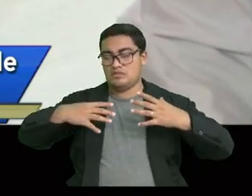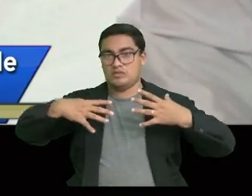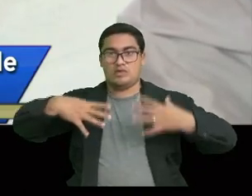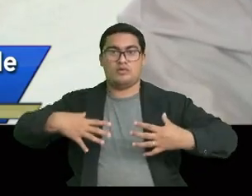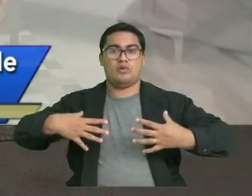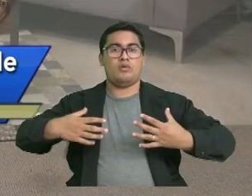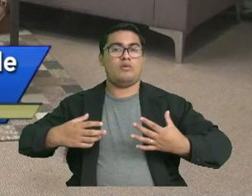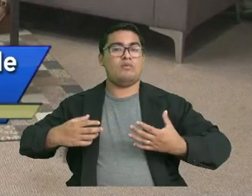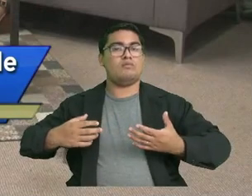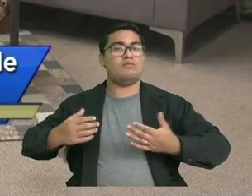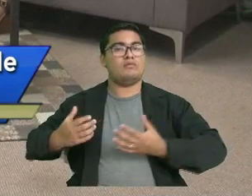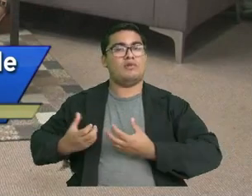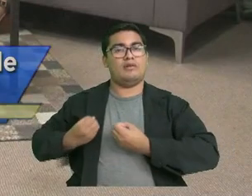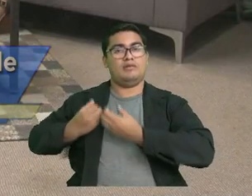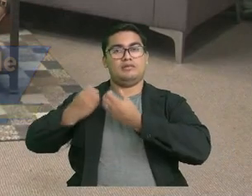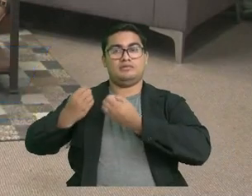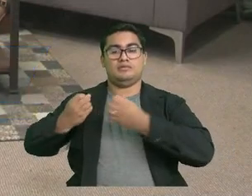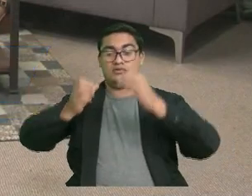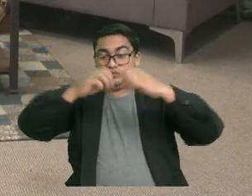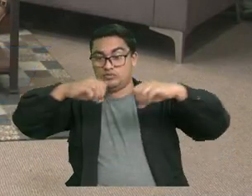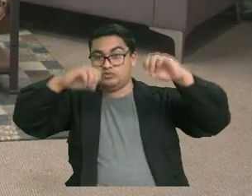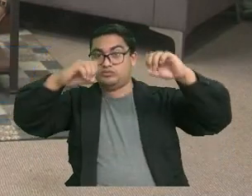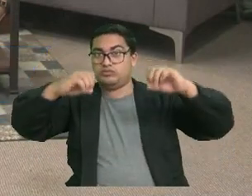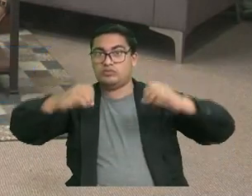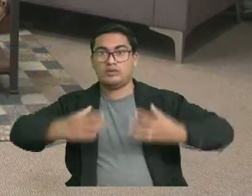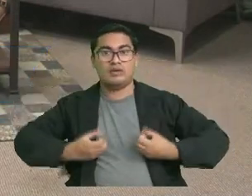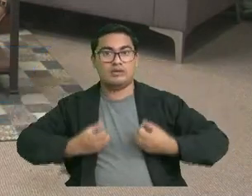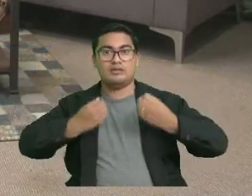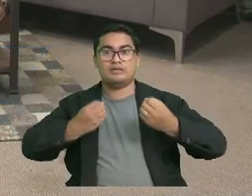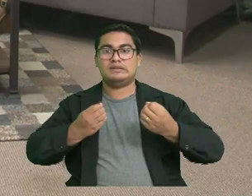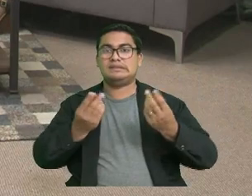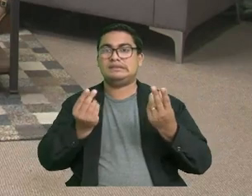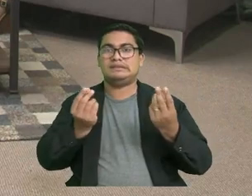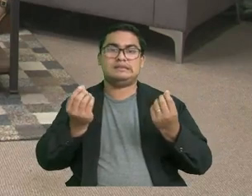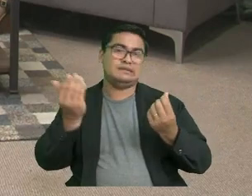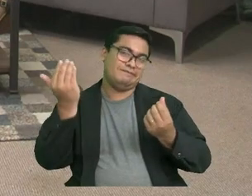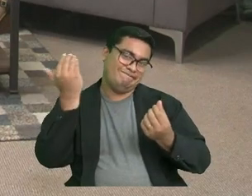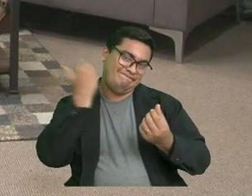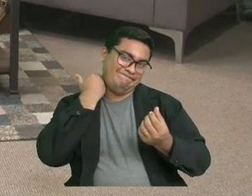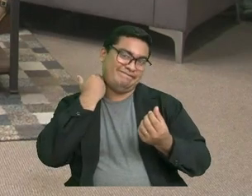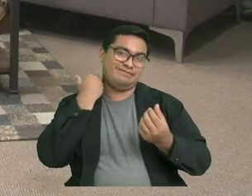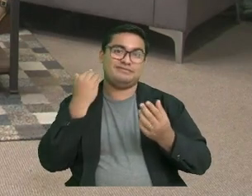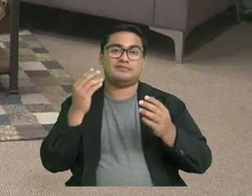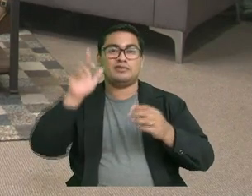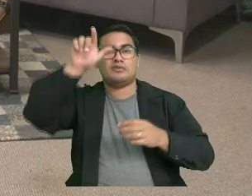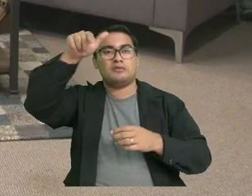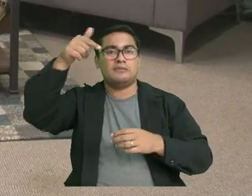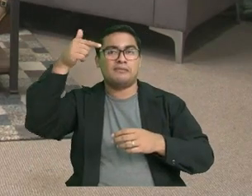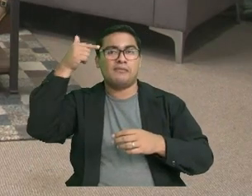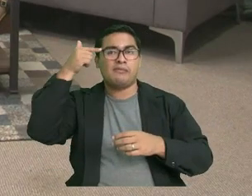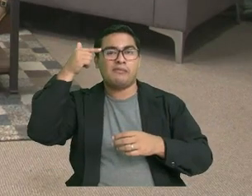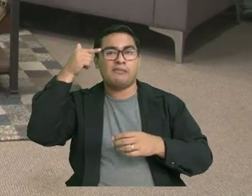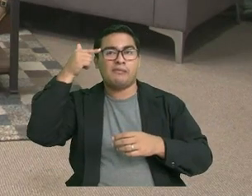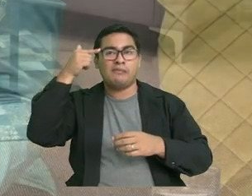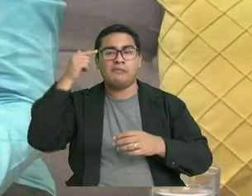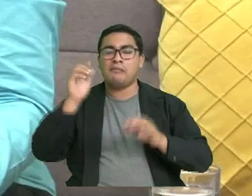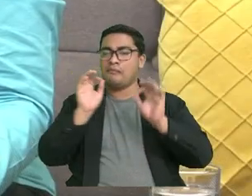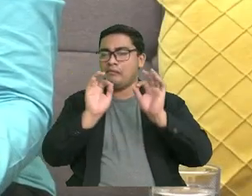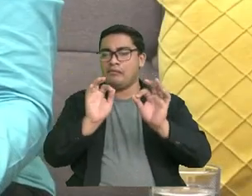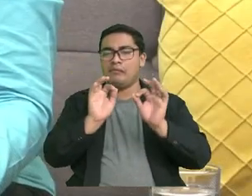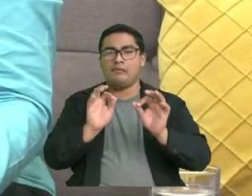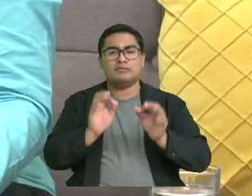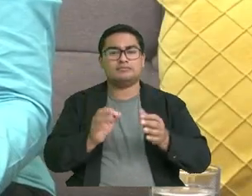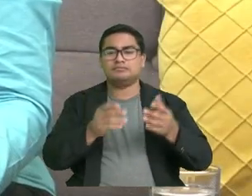cáncer uterino. Eso cuesta mucho dinero. Y nuestro gobierno, todo eso, restituye